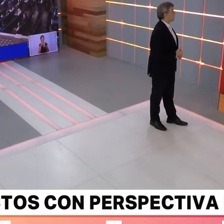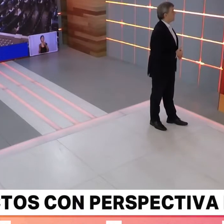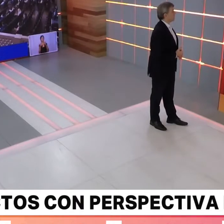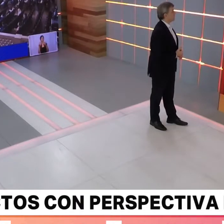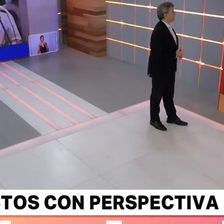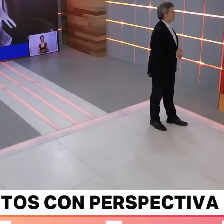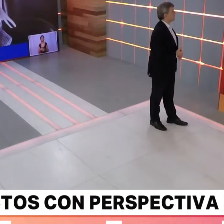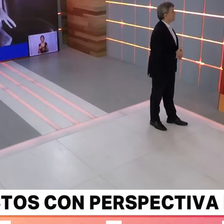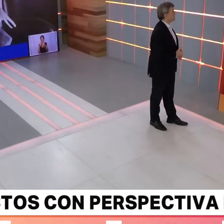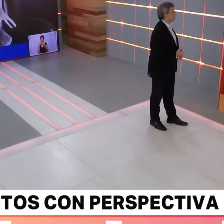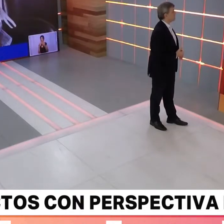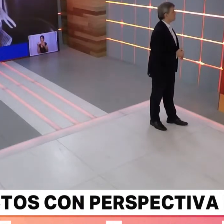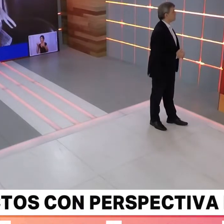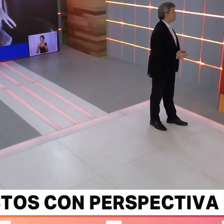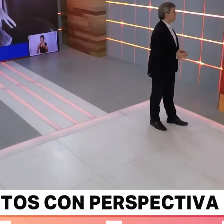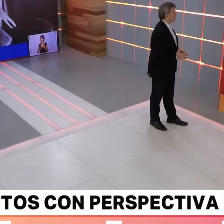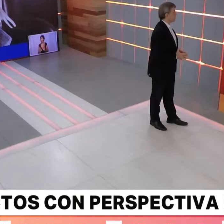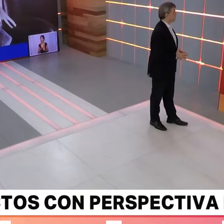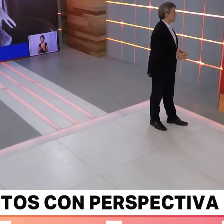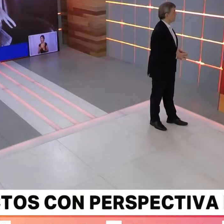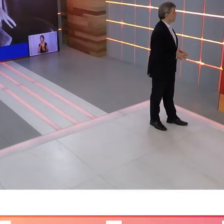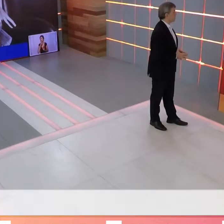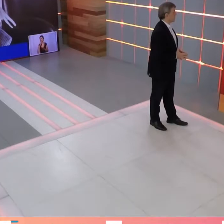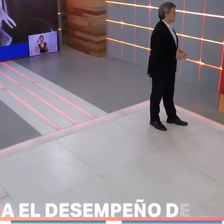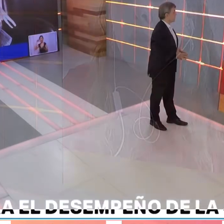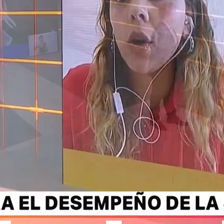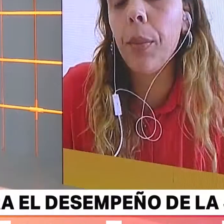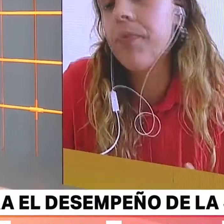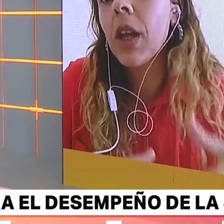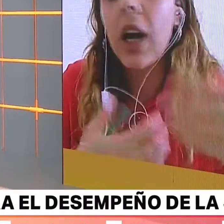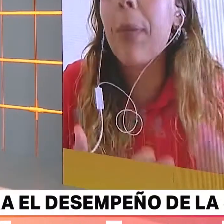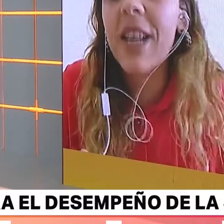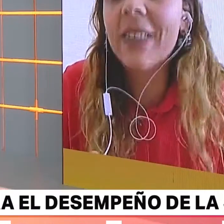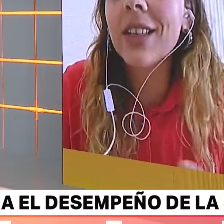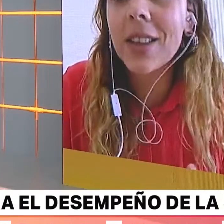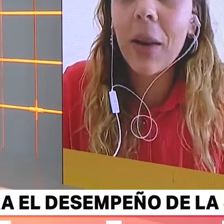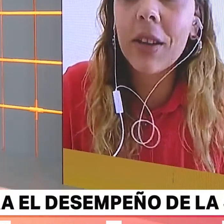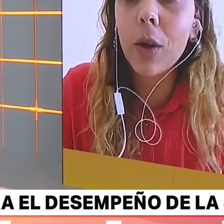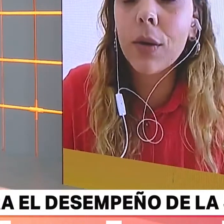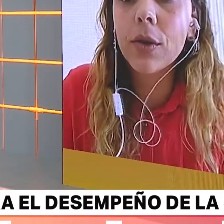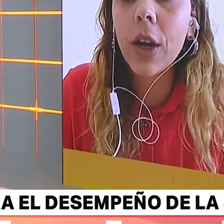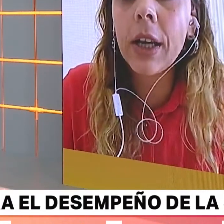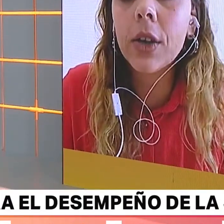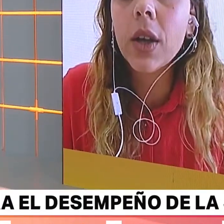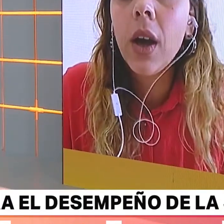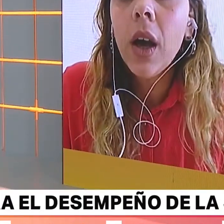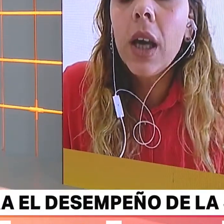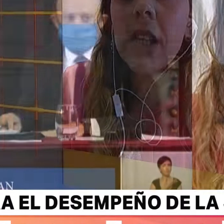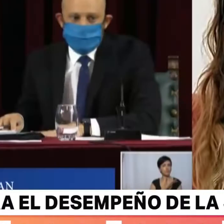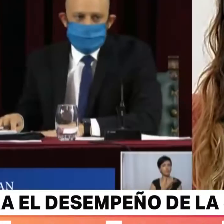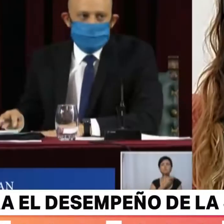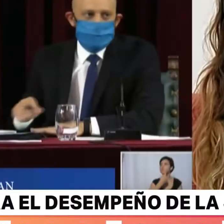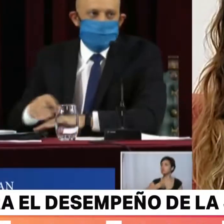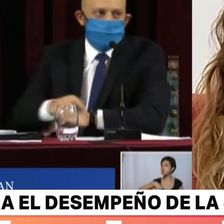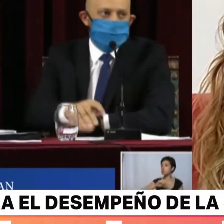los requisitos que incluso tienen que tener los propios magistrados o aspirantes a ser magistrados o funcionarios. Y